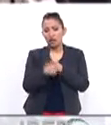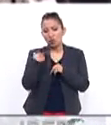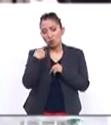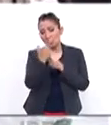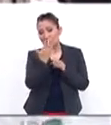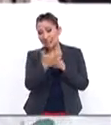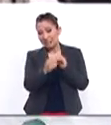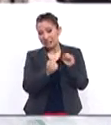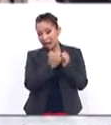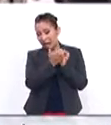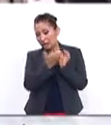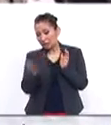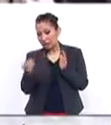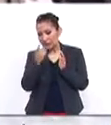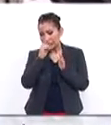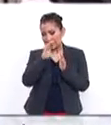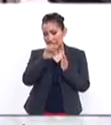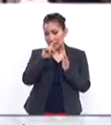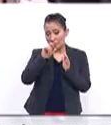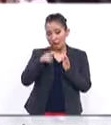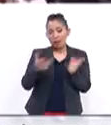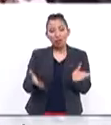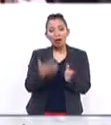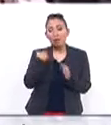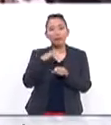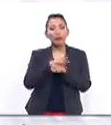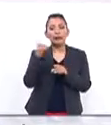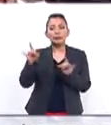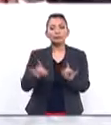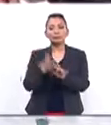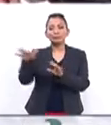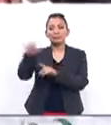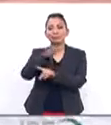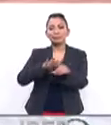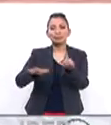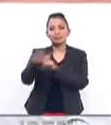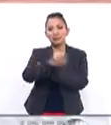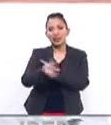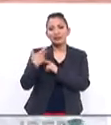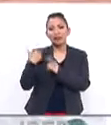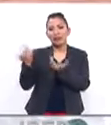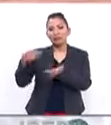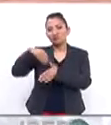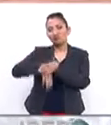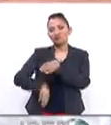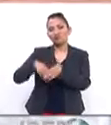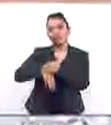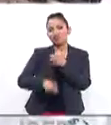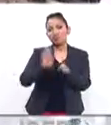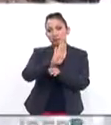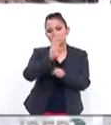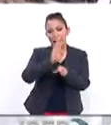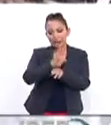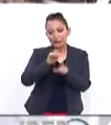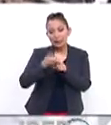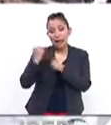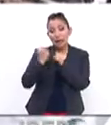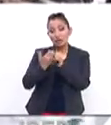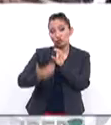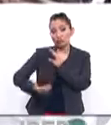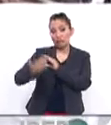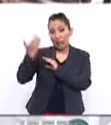una década y de acuerdo con la CEPAL fue impulsada en gran medida por las condiciones de recesión que ha sufrido Brasil en